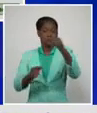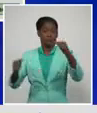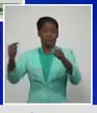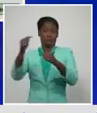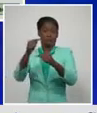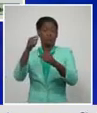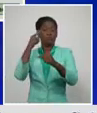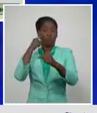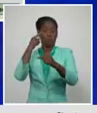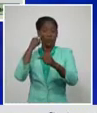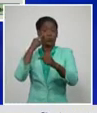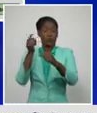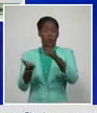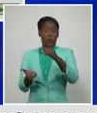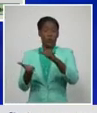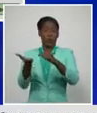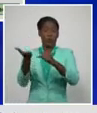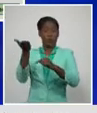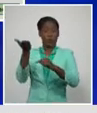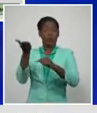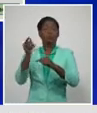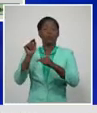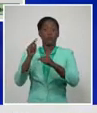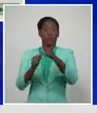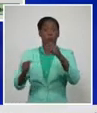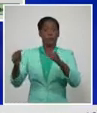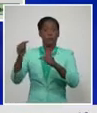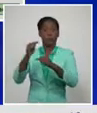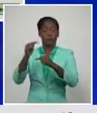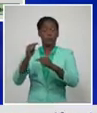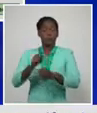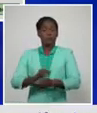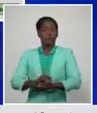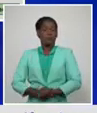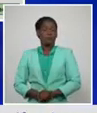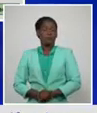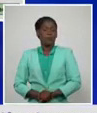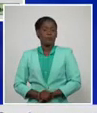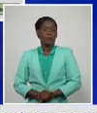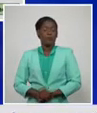más elevada, superior incluso al día de ayer,